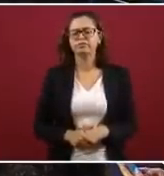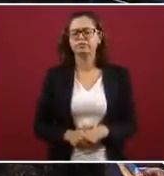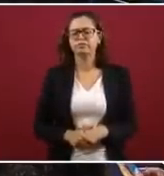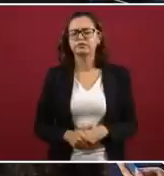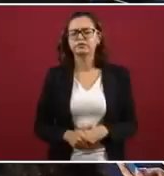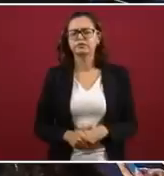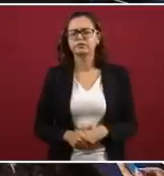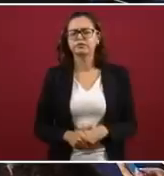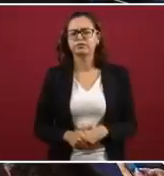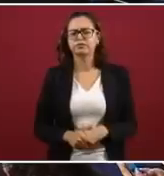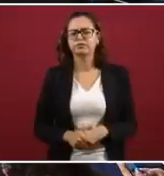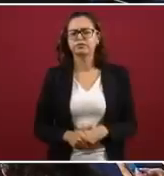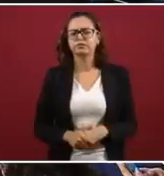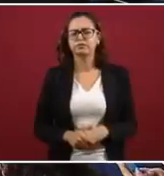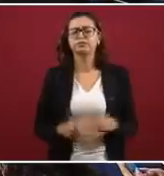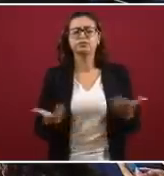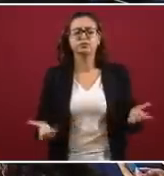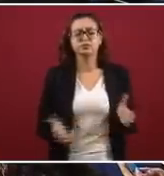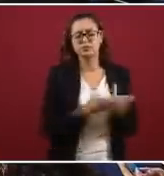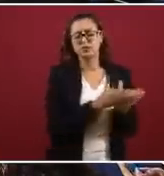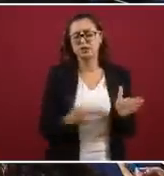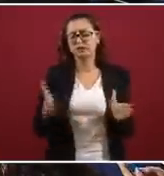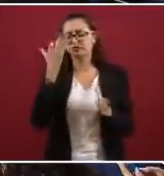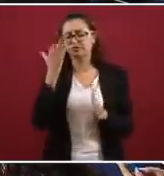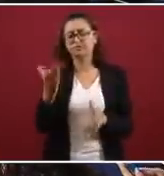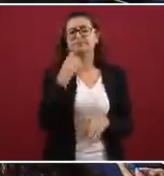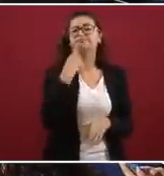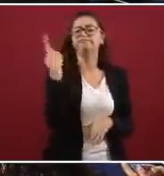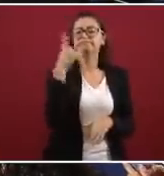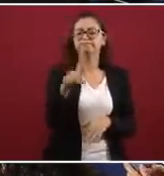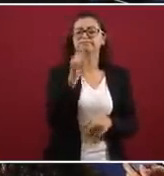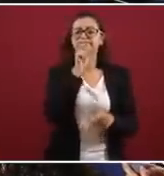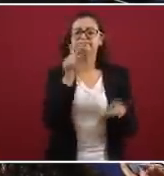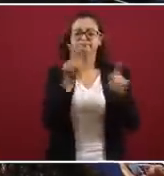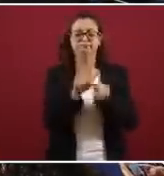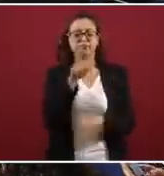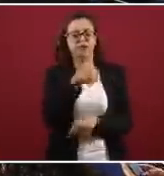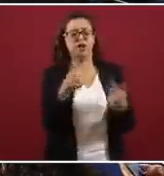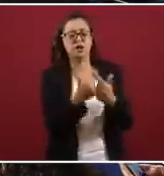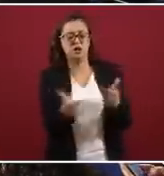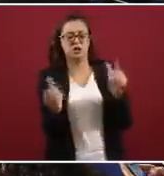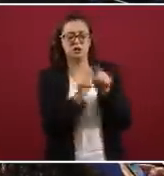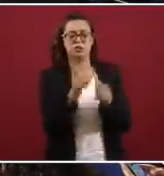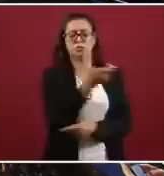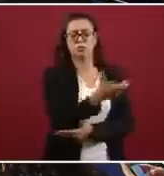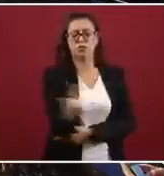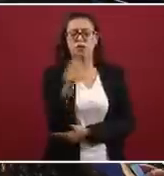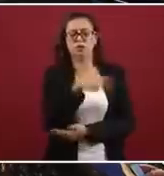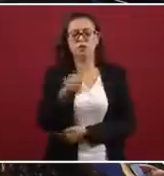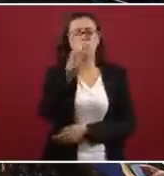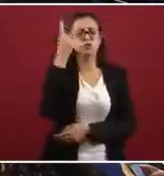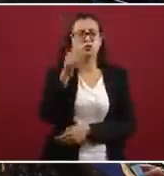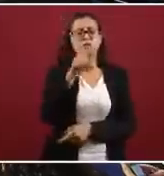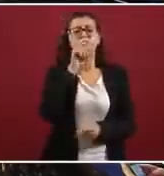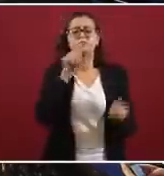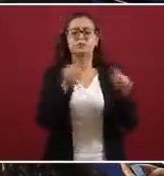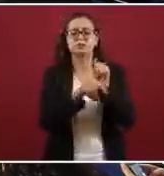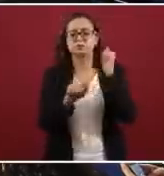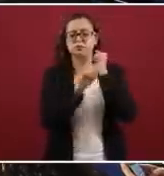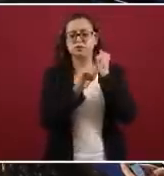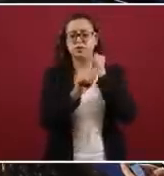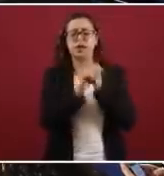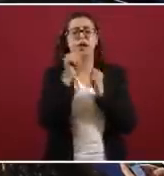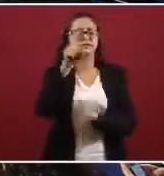intentado platicar y denunciar estos casos, también nos llega la denuncia de un grupo de ejidatarios y transportistas en el ejido Cedros